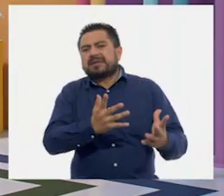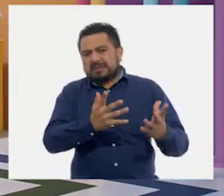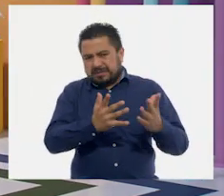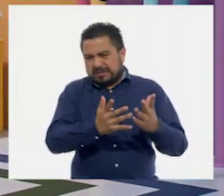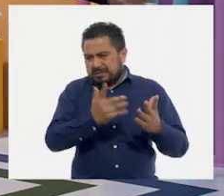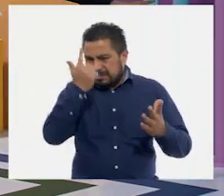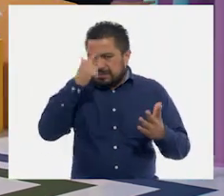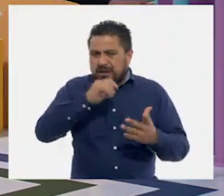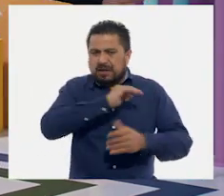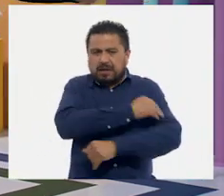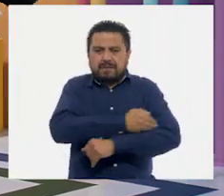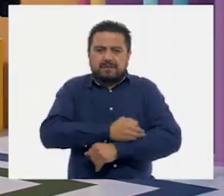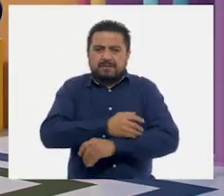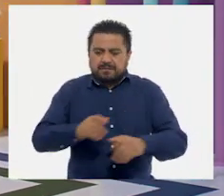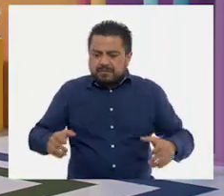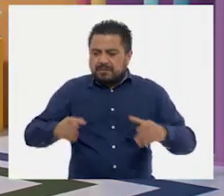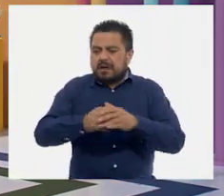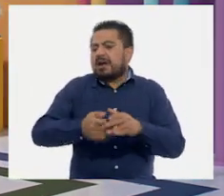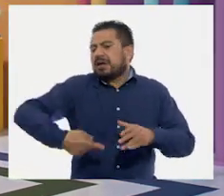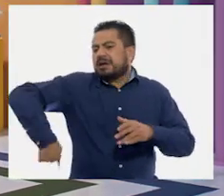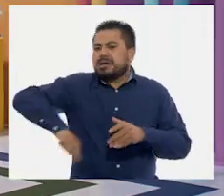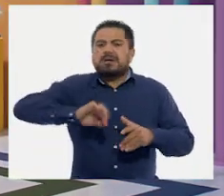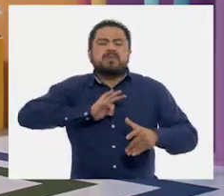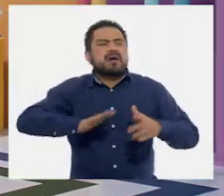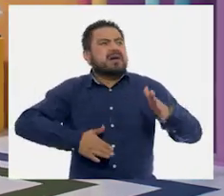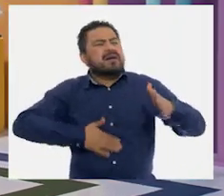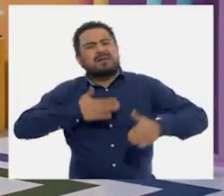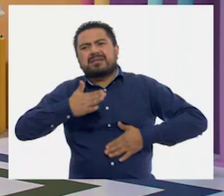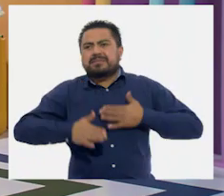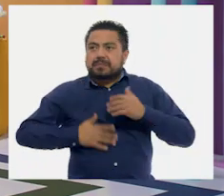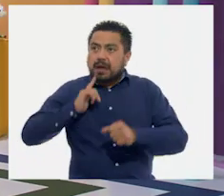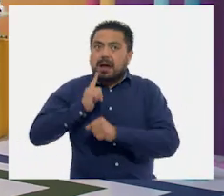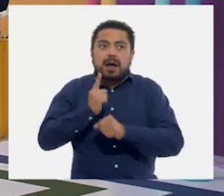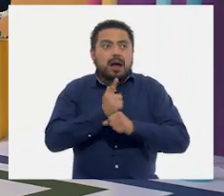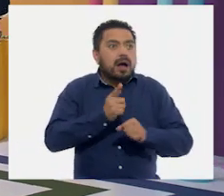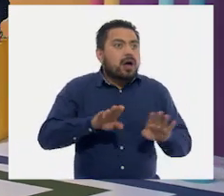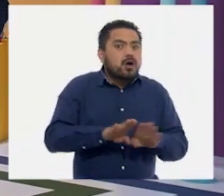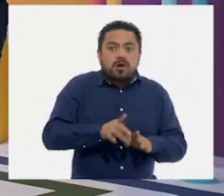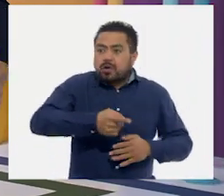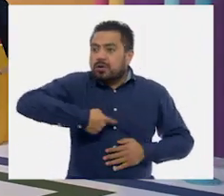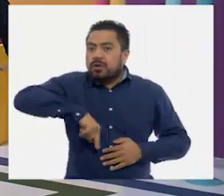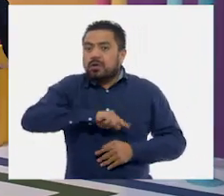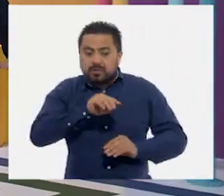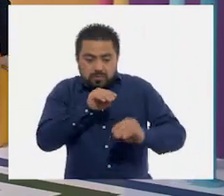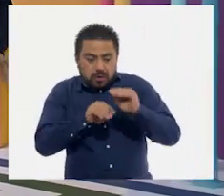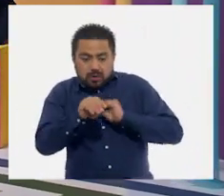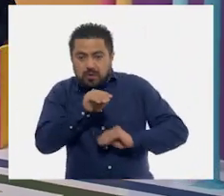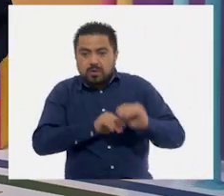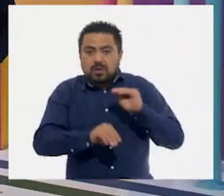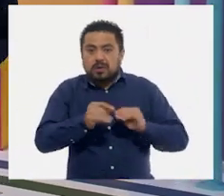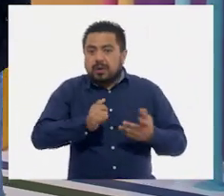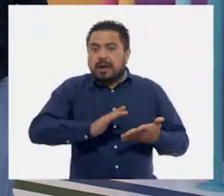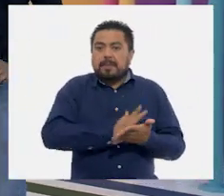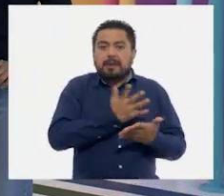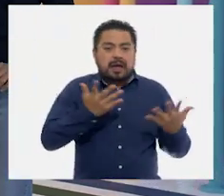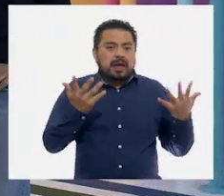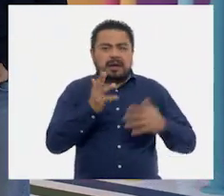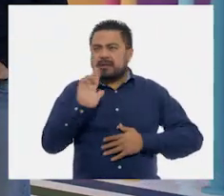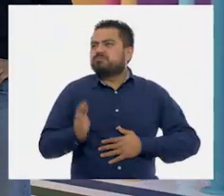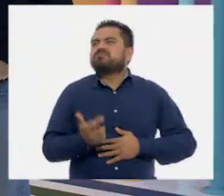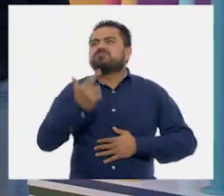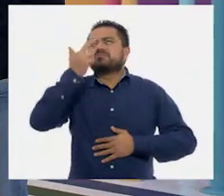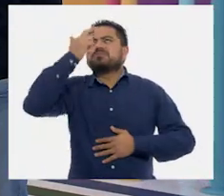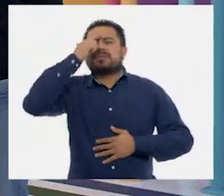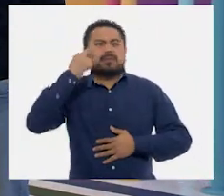espectacular para nuestra familia, para que se divierta, para que vean nosotros cómo tenemos esos movimientos y lo vamos a hacer